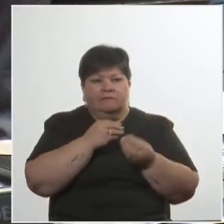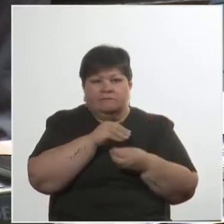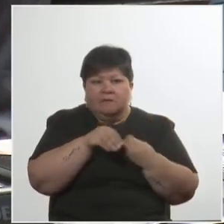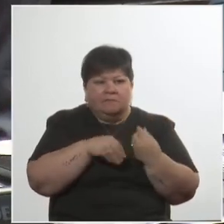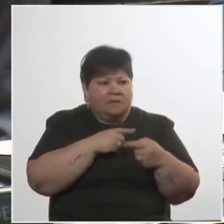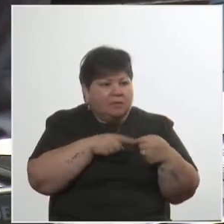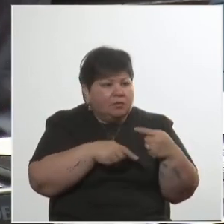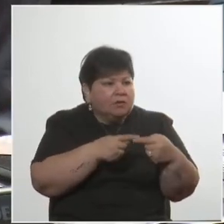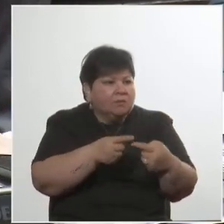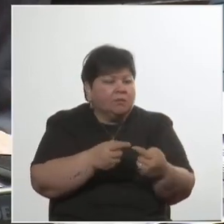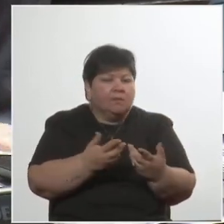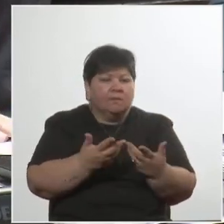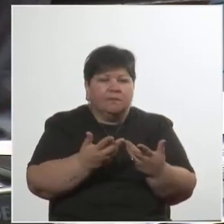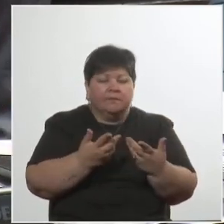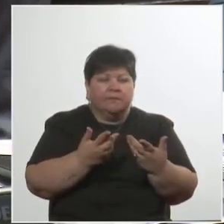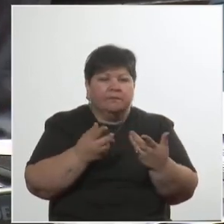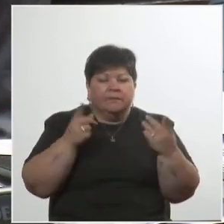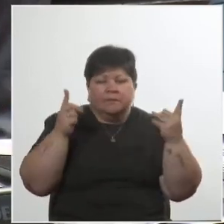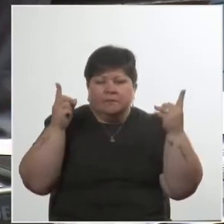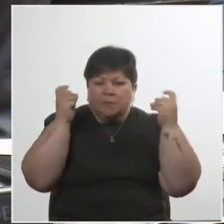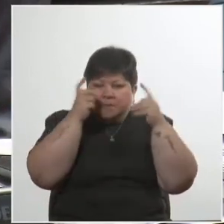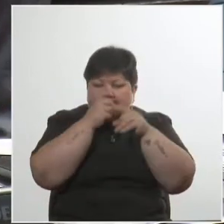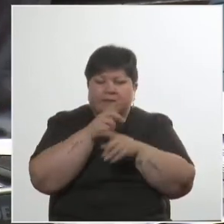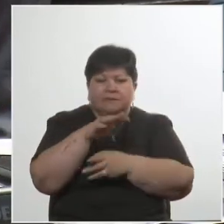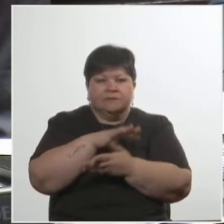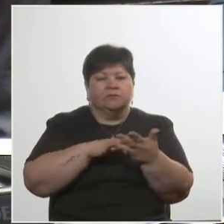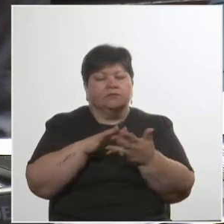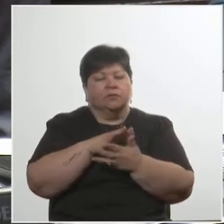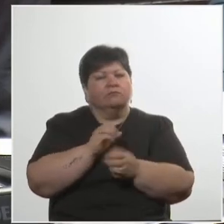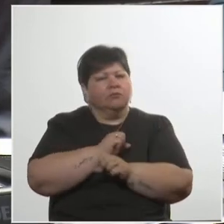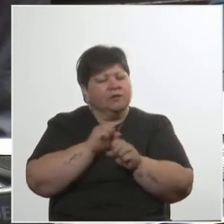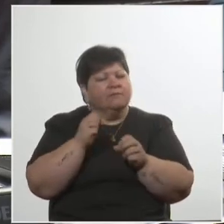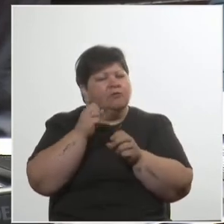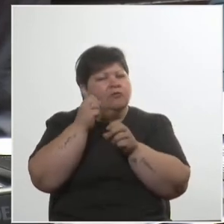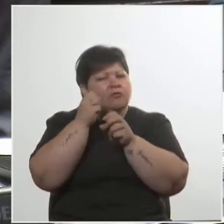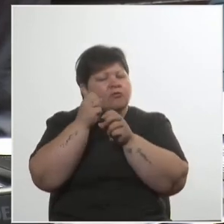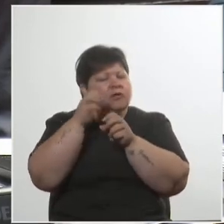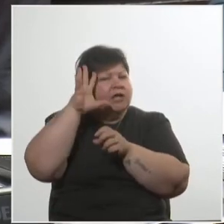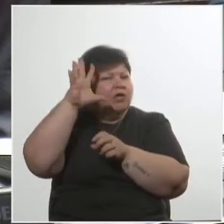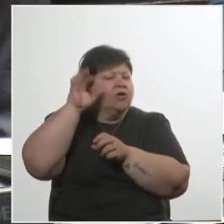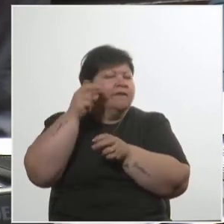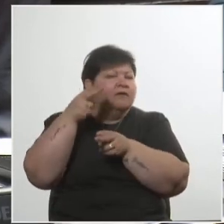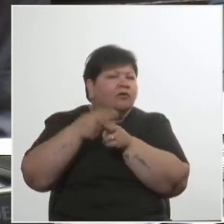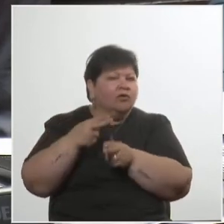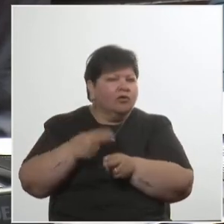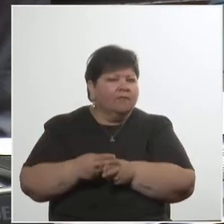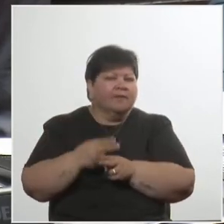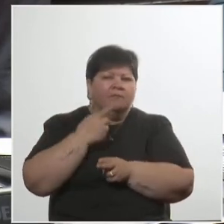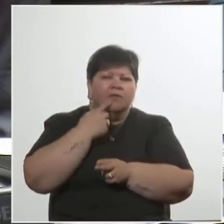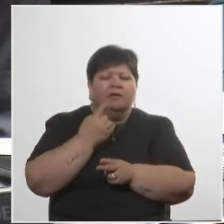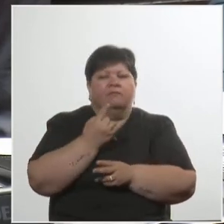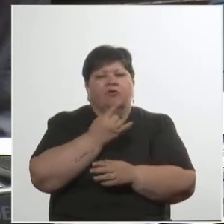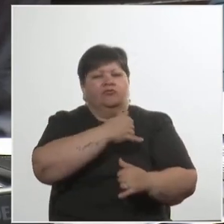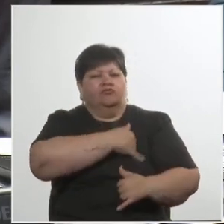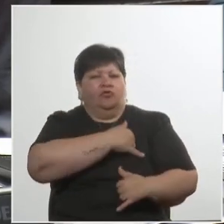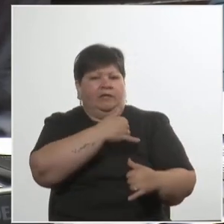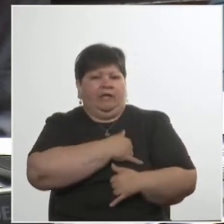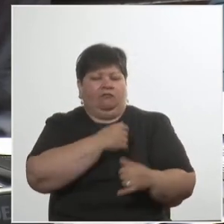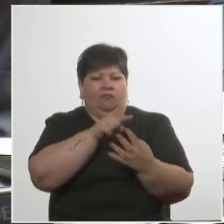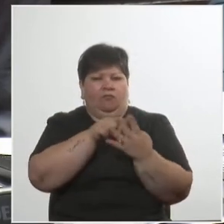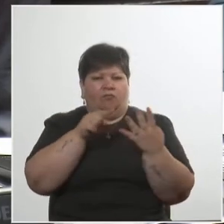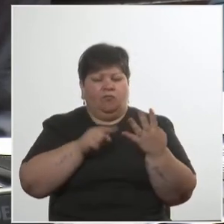mencionar algunos nombres bueno están los los famosos cuatro soldados Correa Díaz